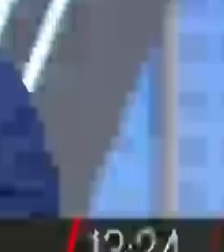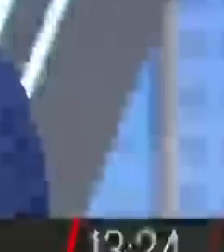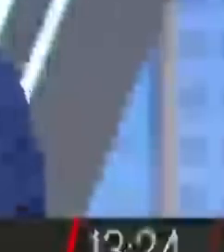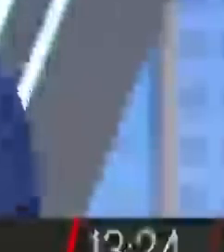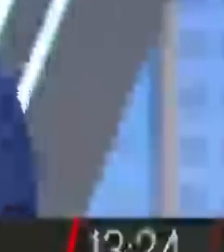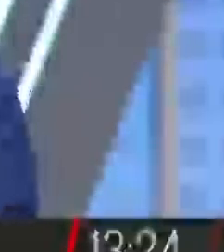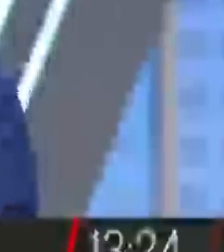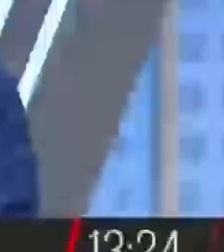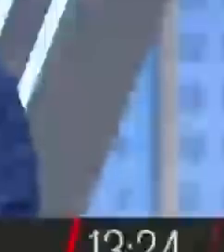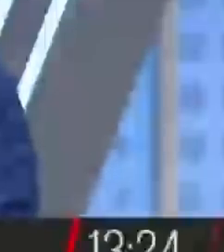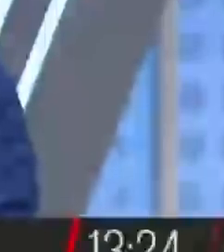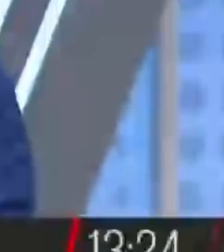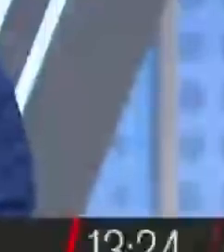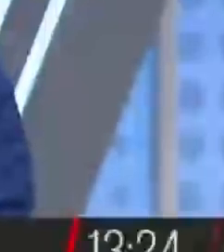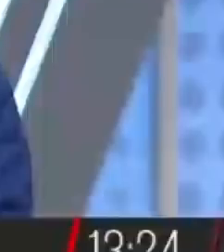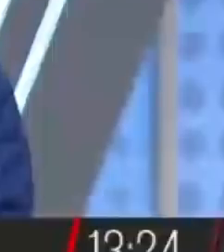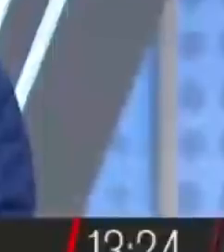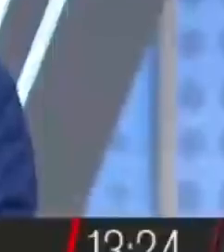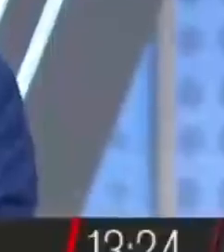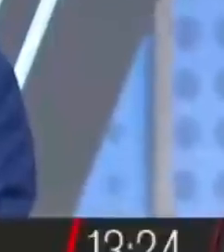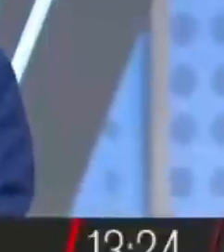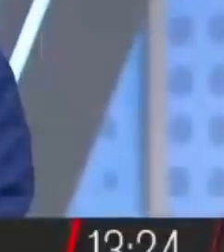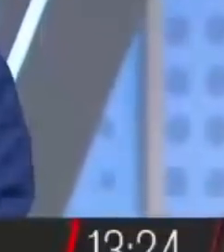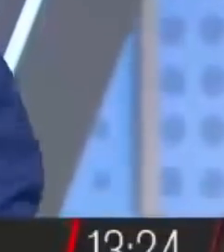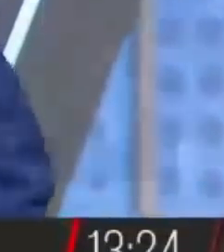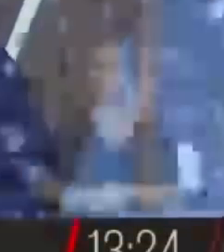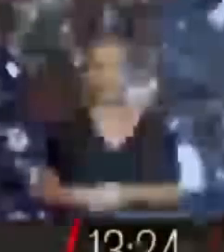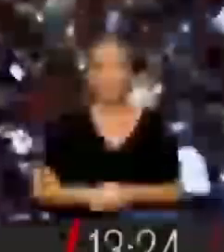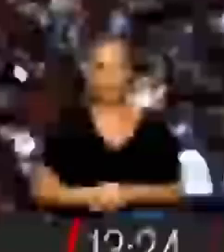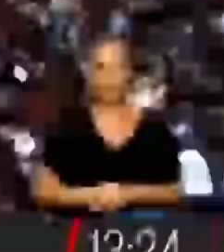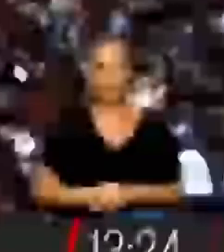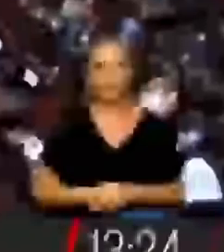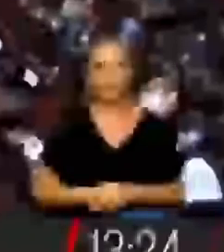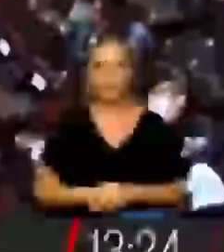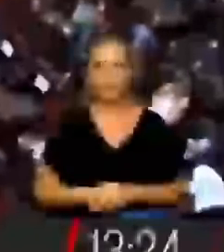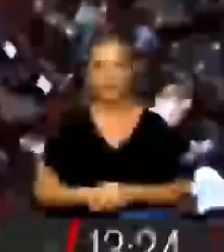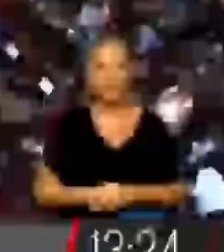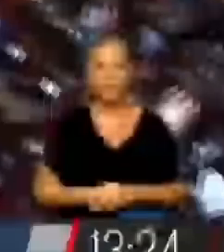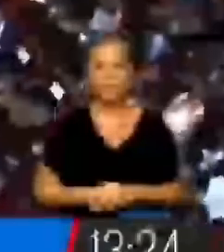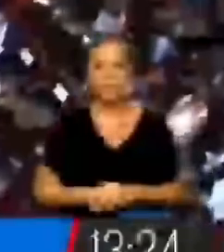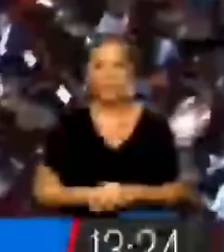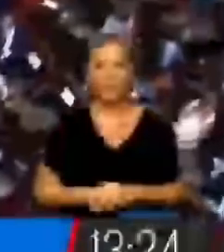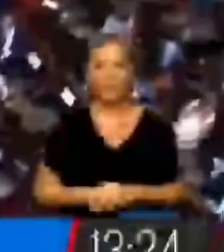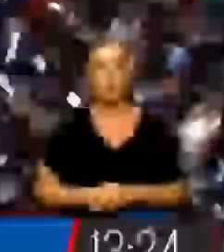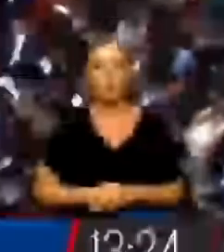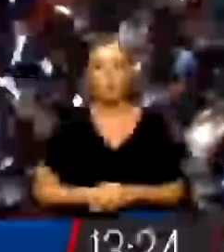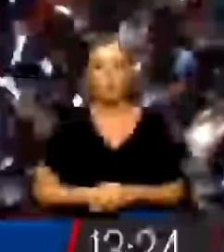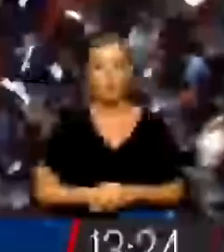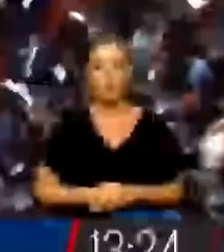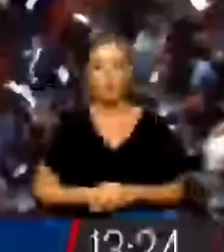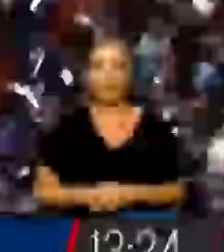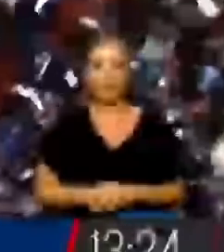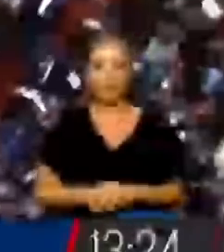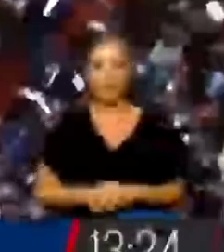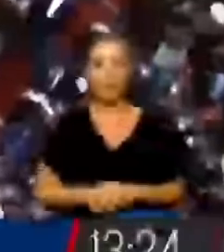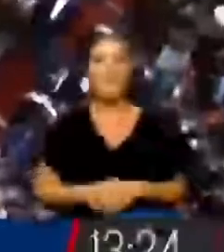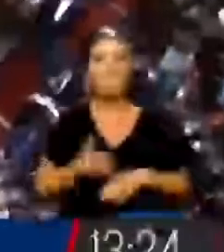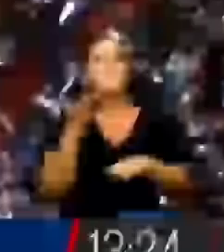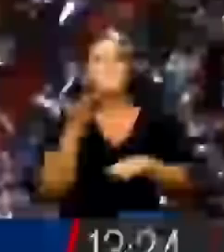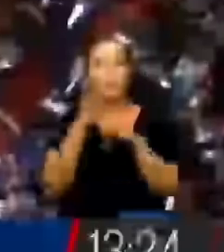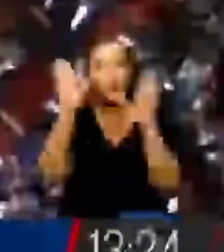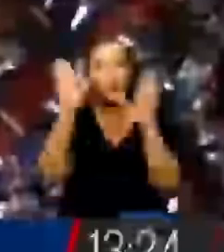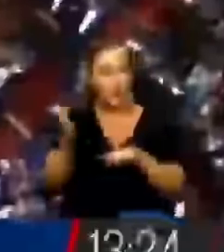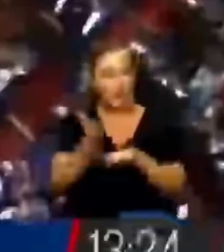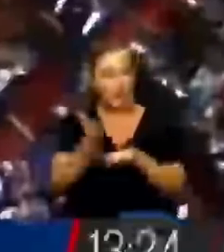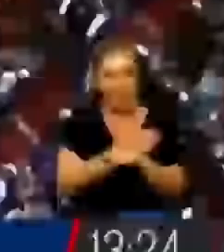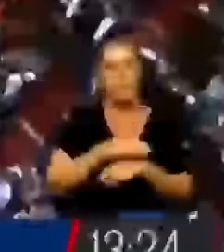imagen del Congreso que está en este momento jurando y donde todos están entre que se abrazan, festejan y demás, para que